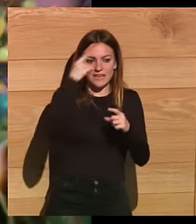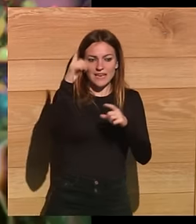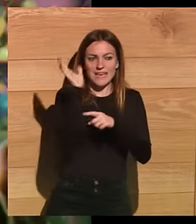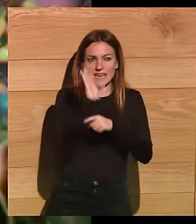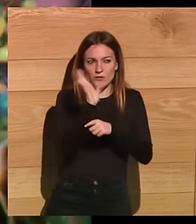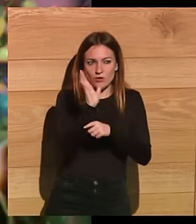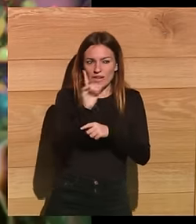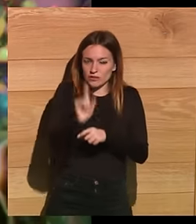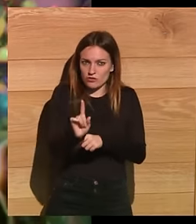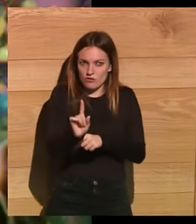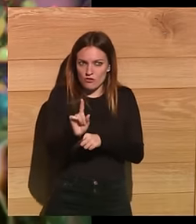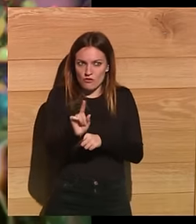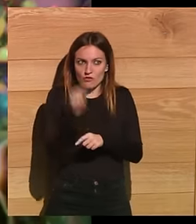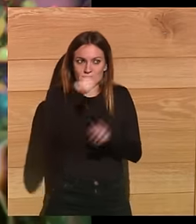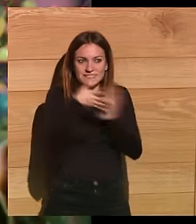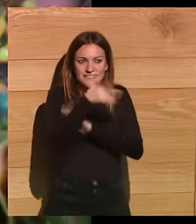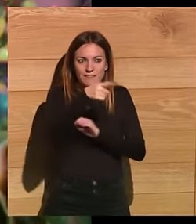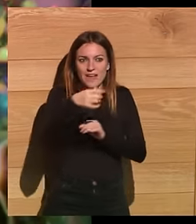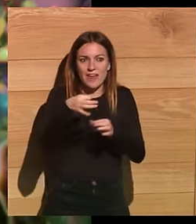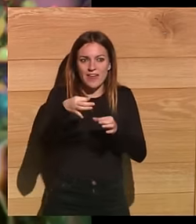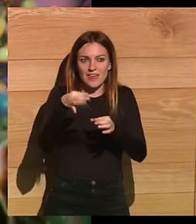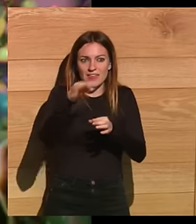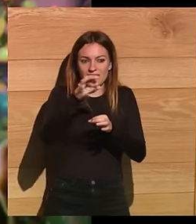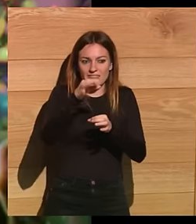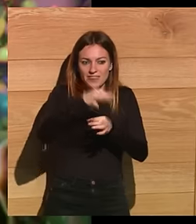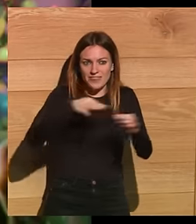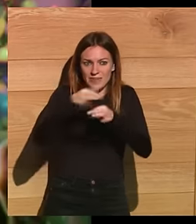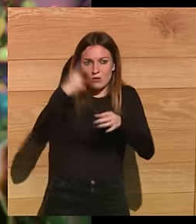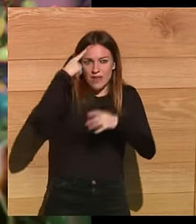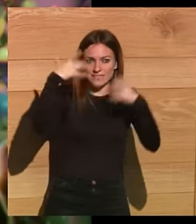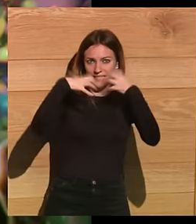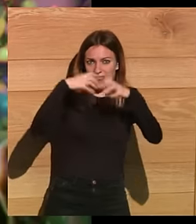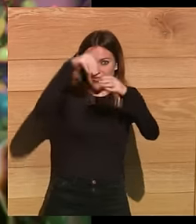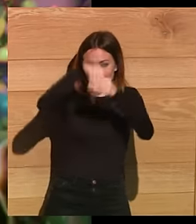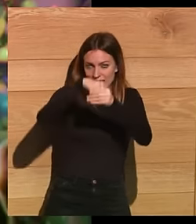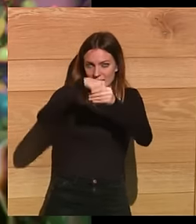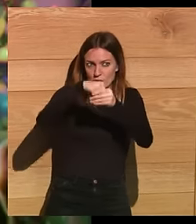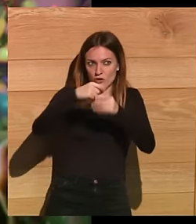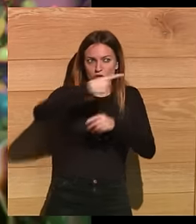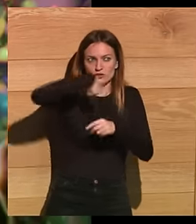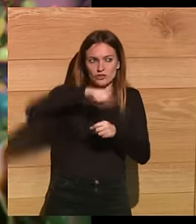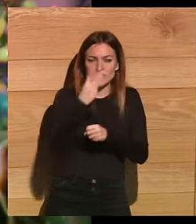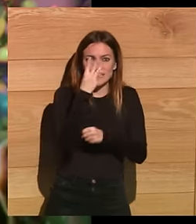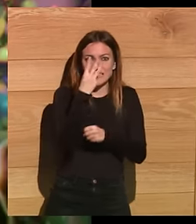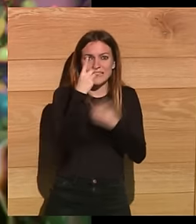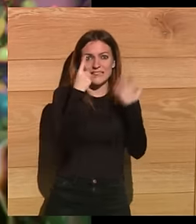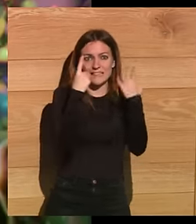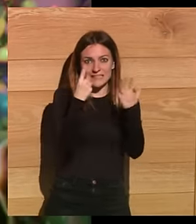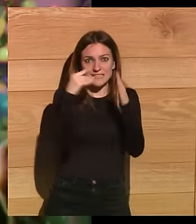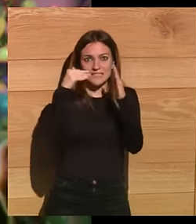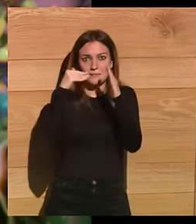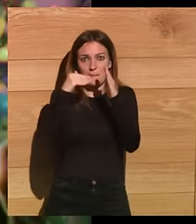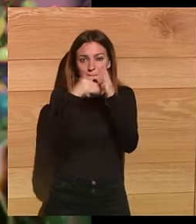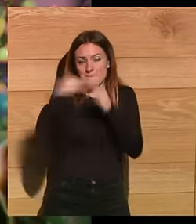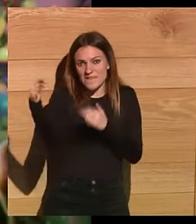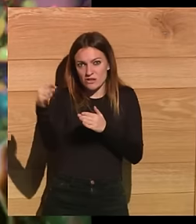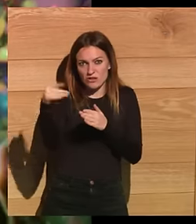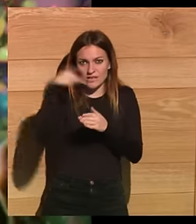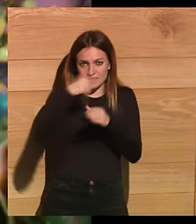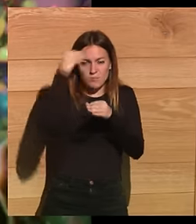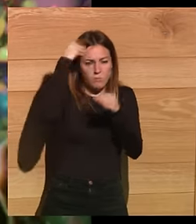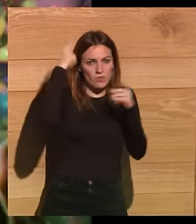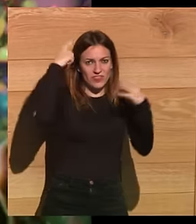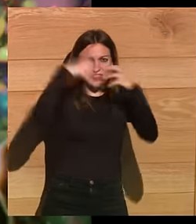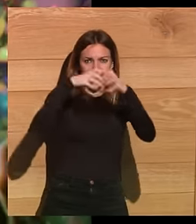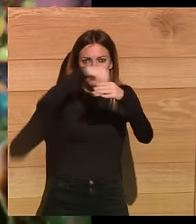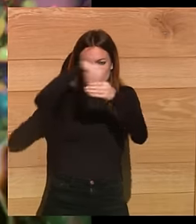neuronas. Estos son células cerebrales. Tenemos 36.000 de ellas, millones de ellas en el